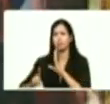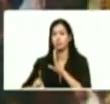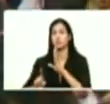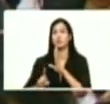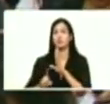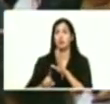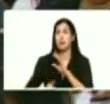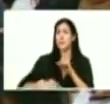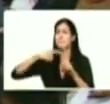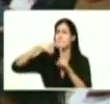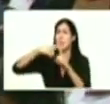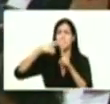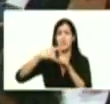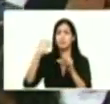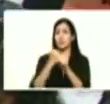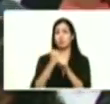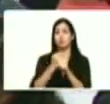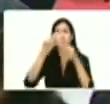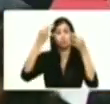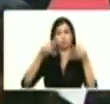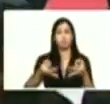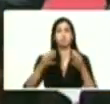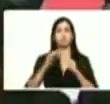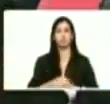de fuentes de empleo de calidad